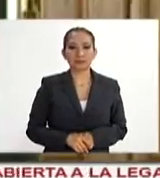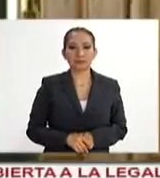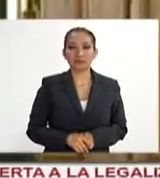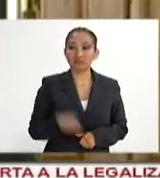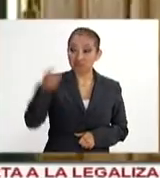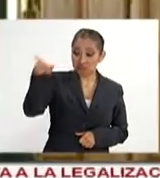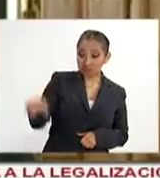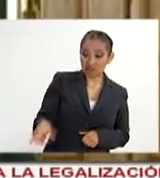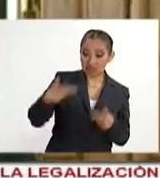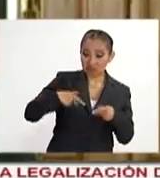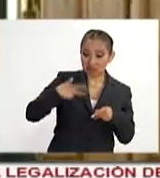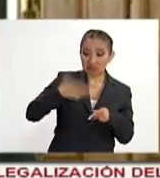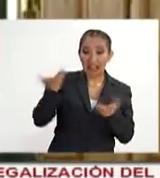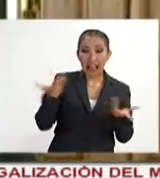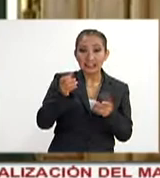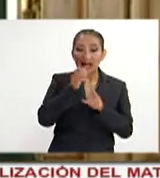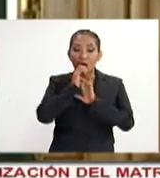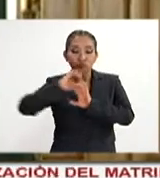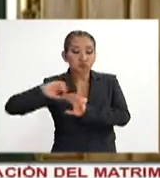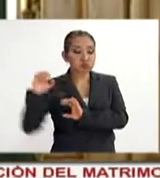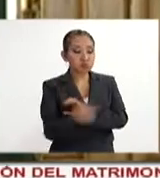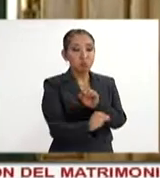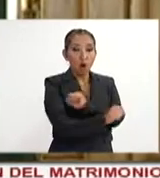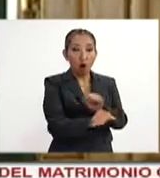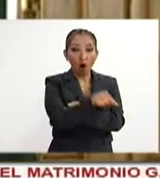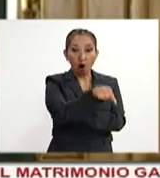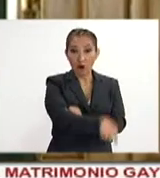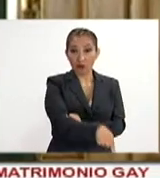Esta persona lanzó unas granadas